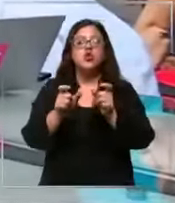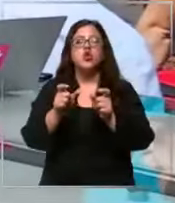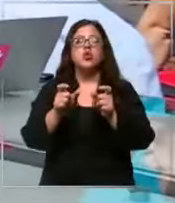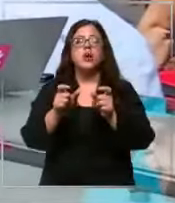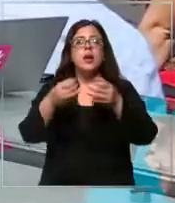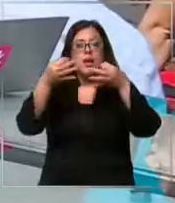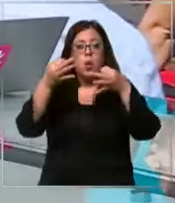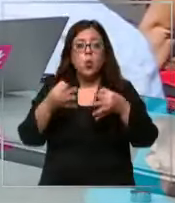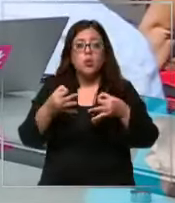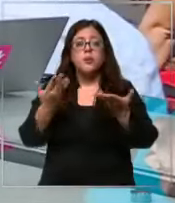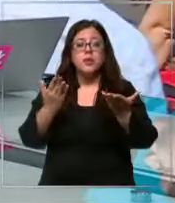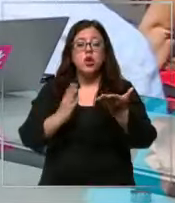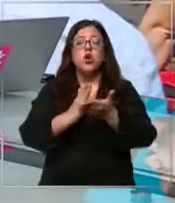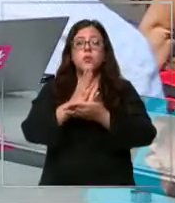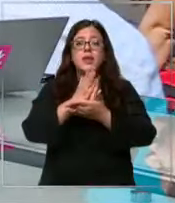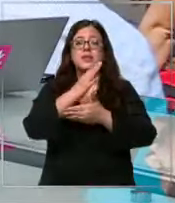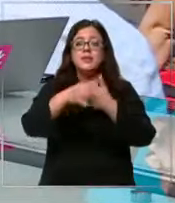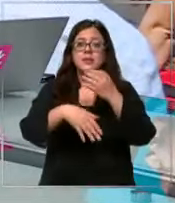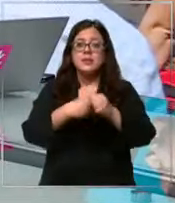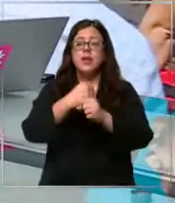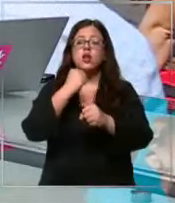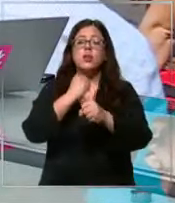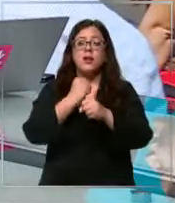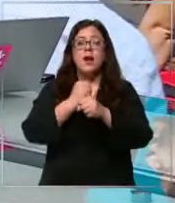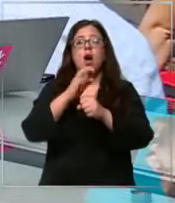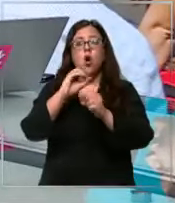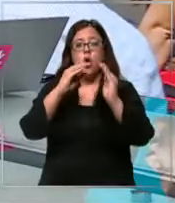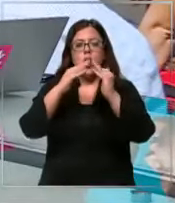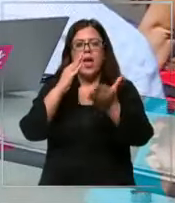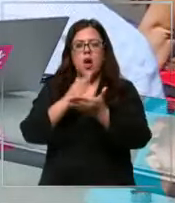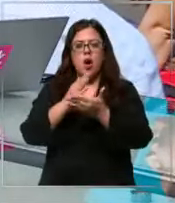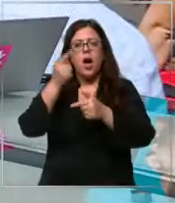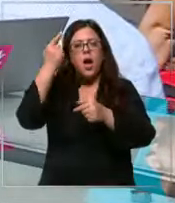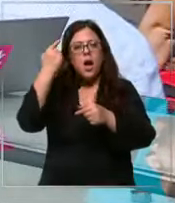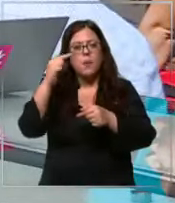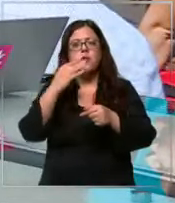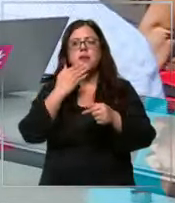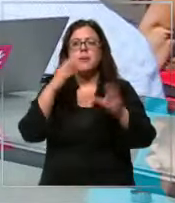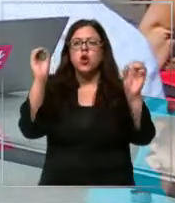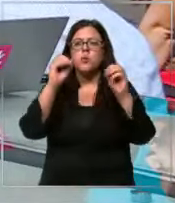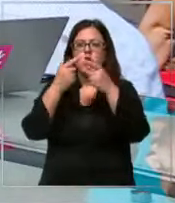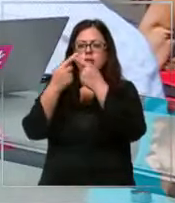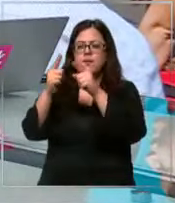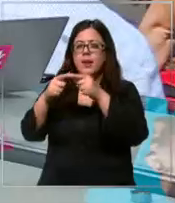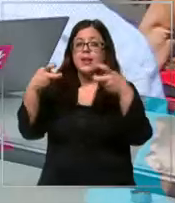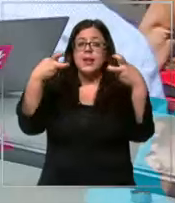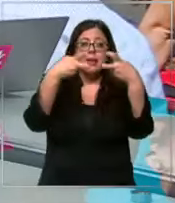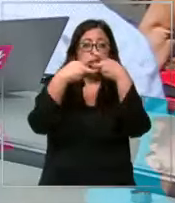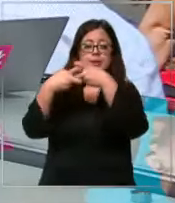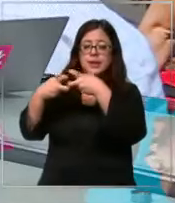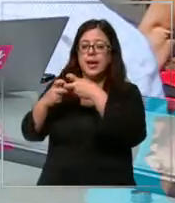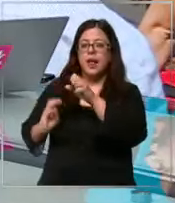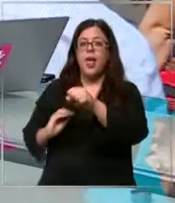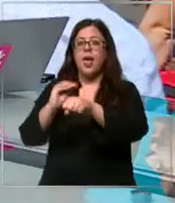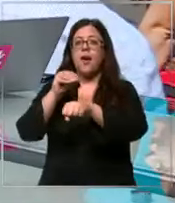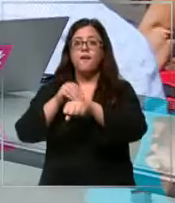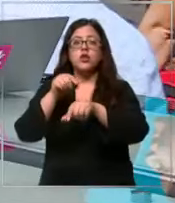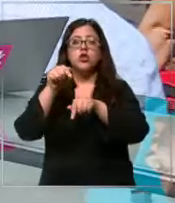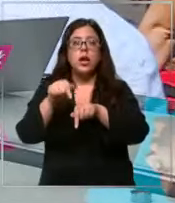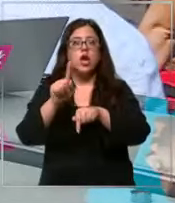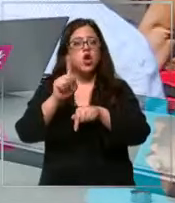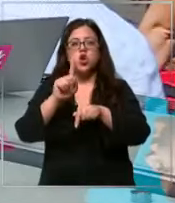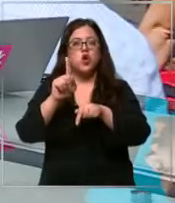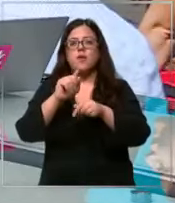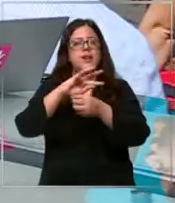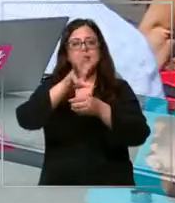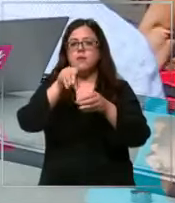ese día el año laboral o escolar. Claro, pero hay división en el gremio. Diversos sindicatos anuncian que no se van a sumar